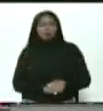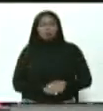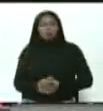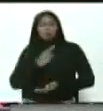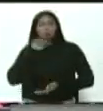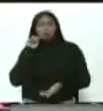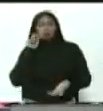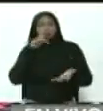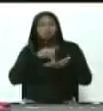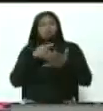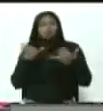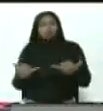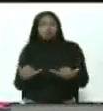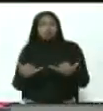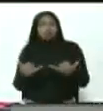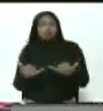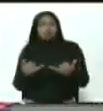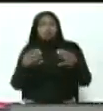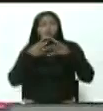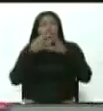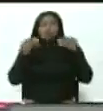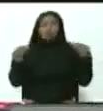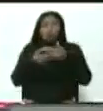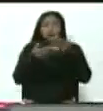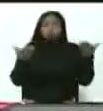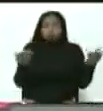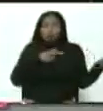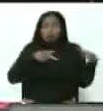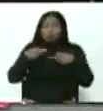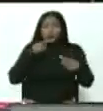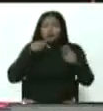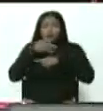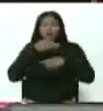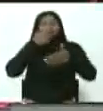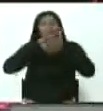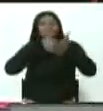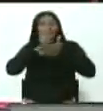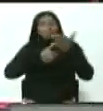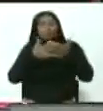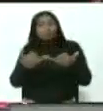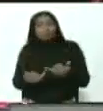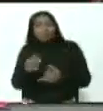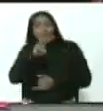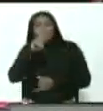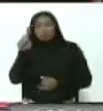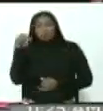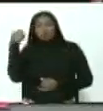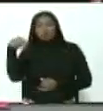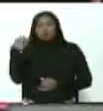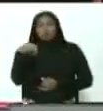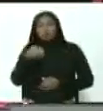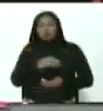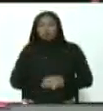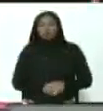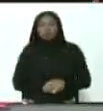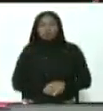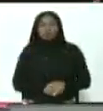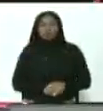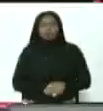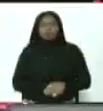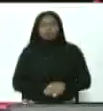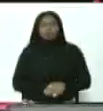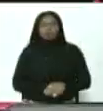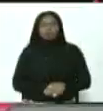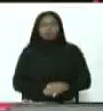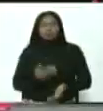Estamos nosotros, todos y todas, listas para la batalla del 21 de noviembre.